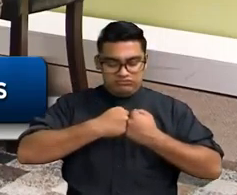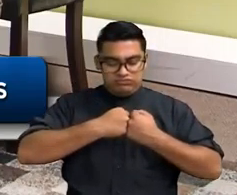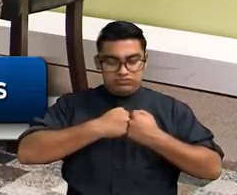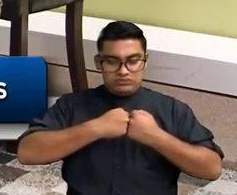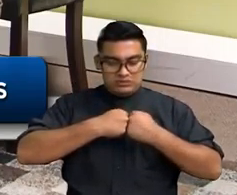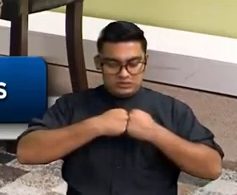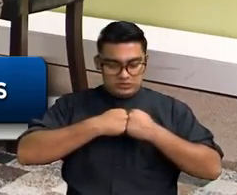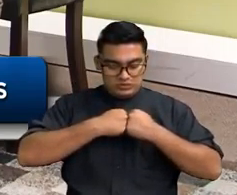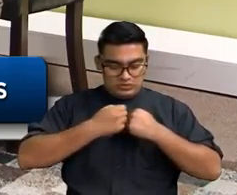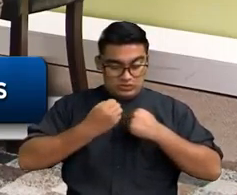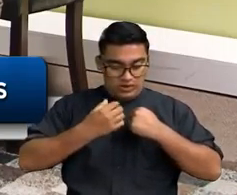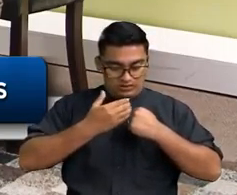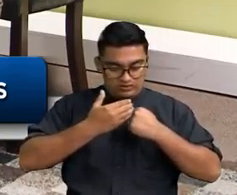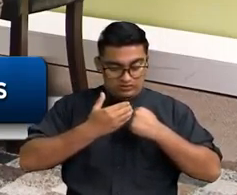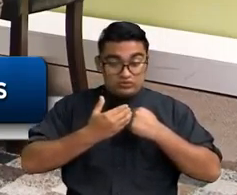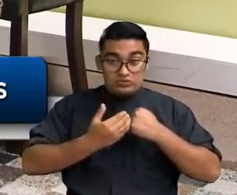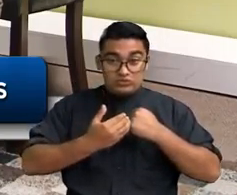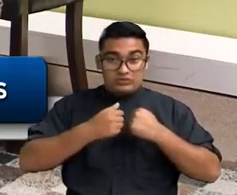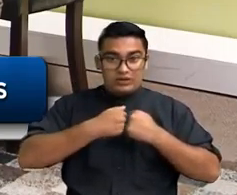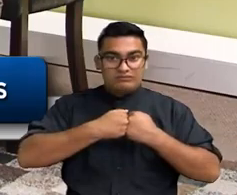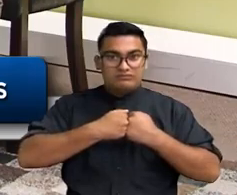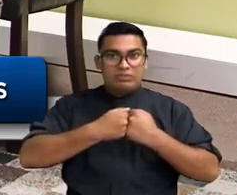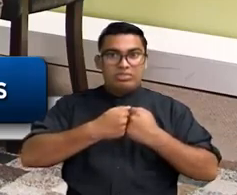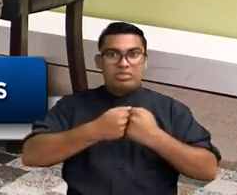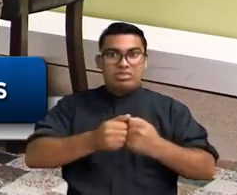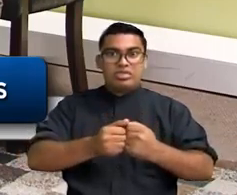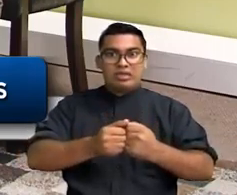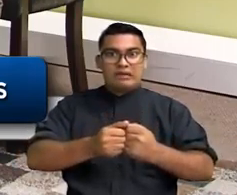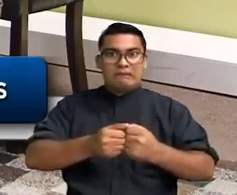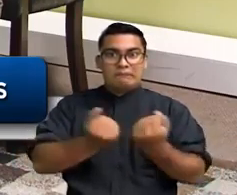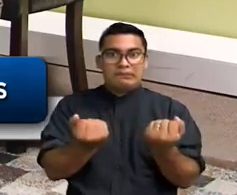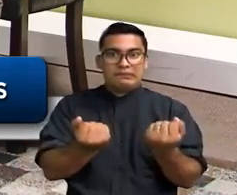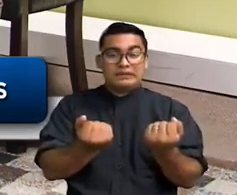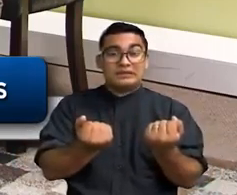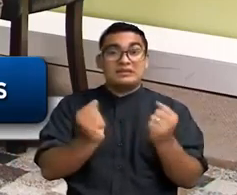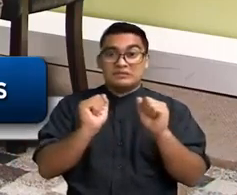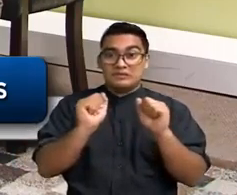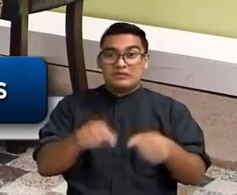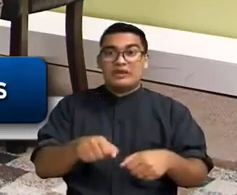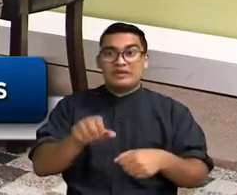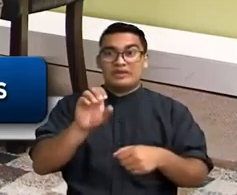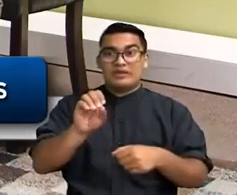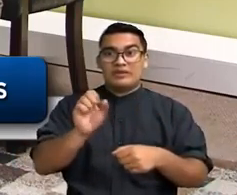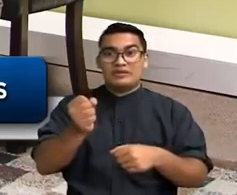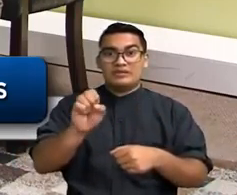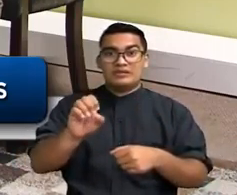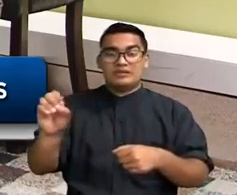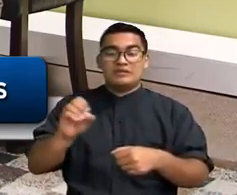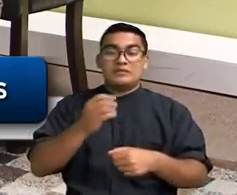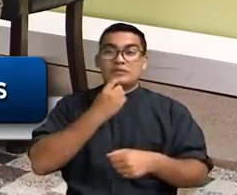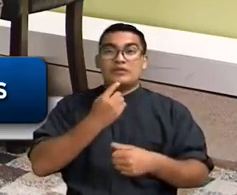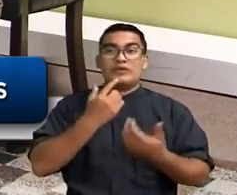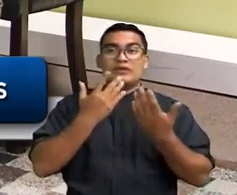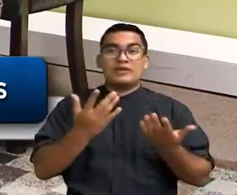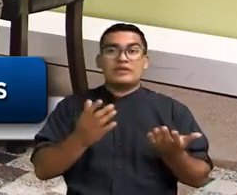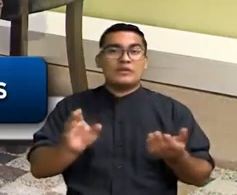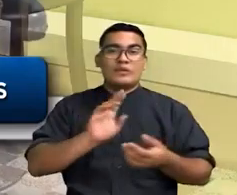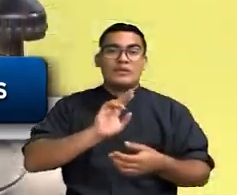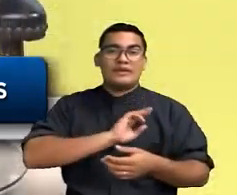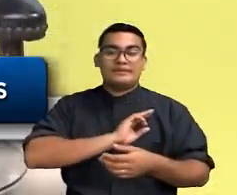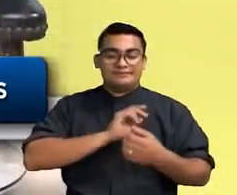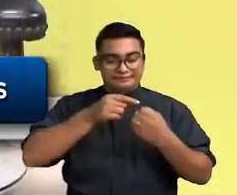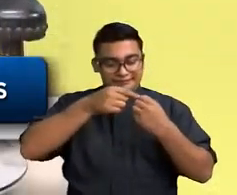con ISI, que es la tendinitis, se convierte en OSI por la falta de un